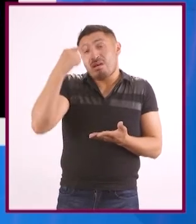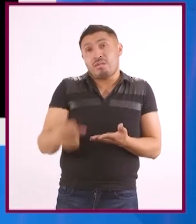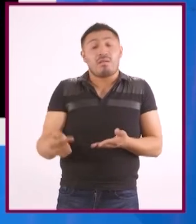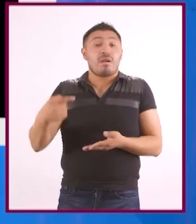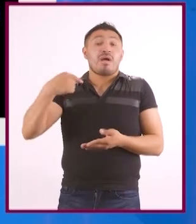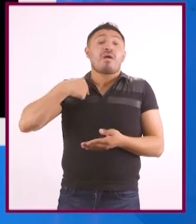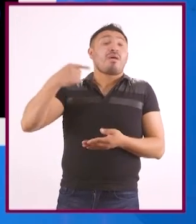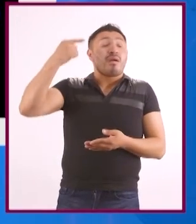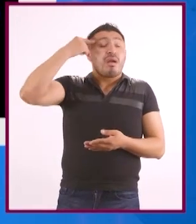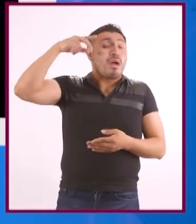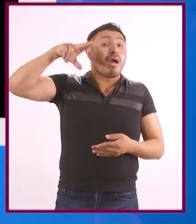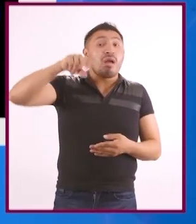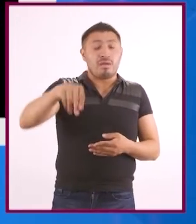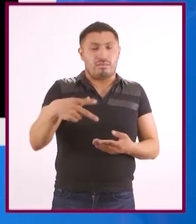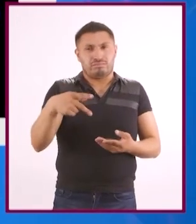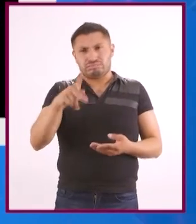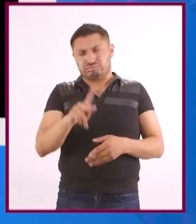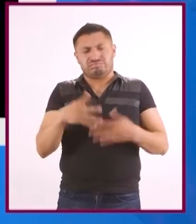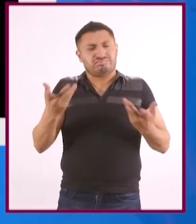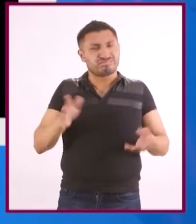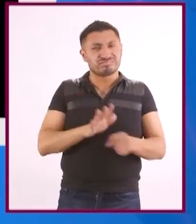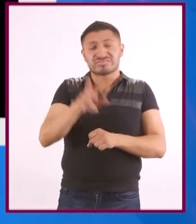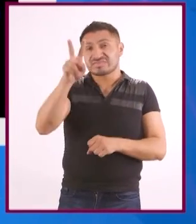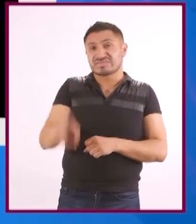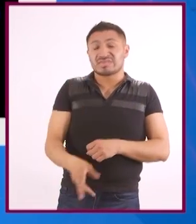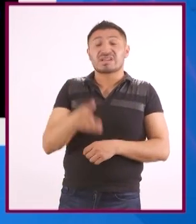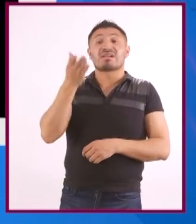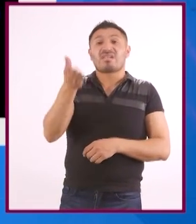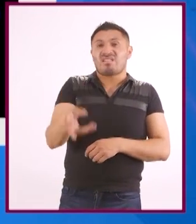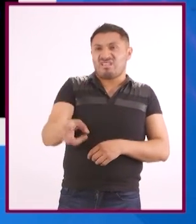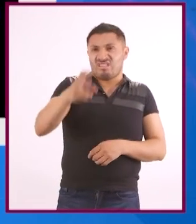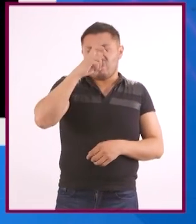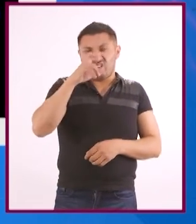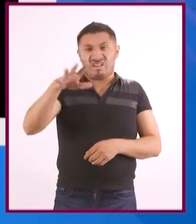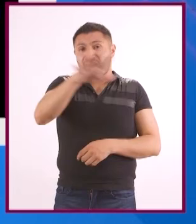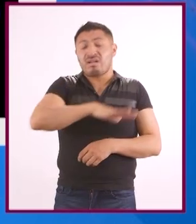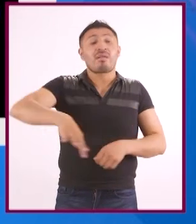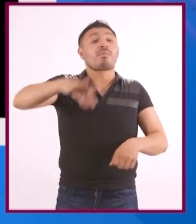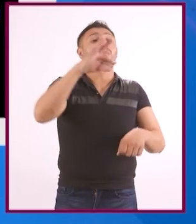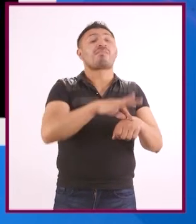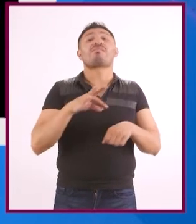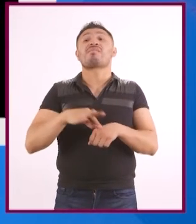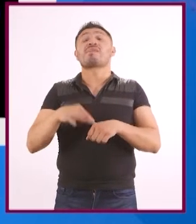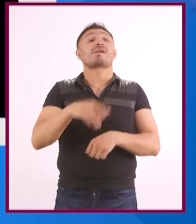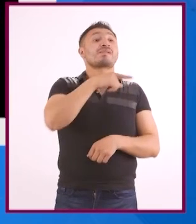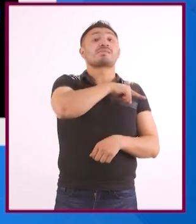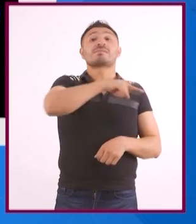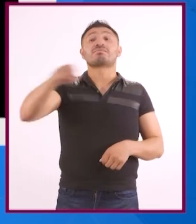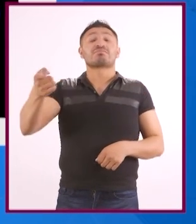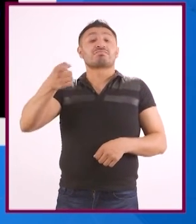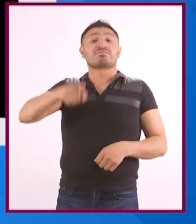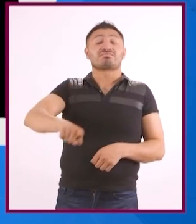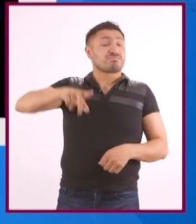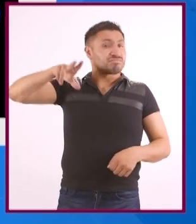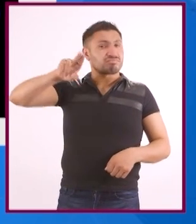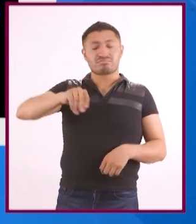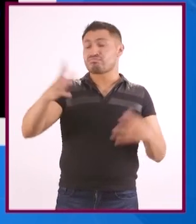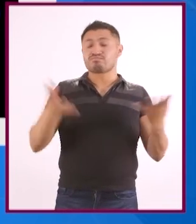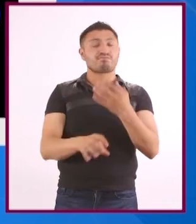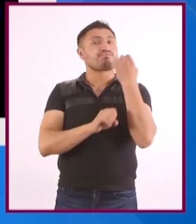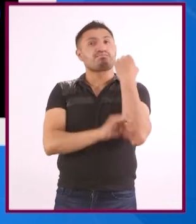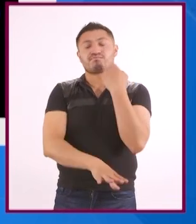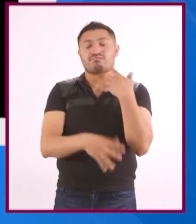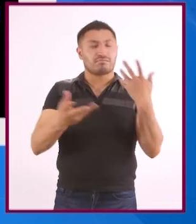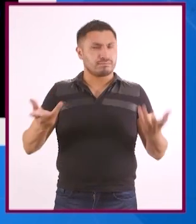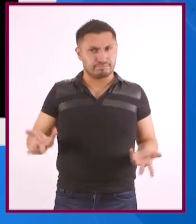de conciencia, cuando pues en realidad había exigido a todos los médicos del hospital de no practicar